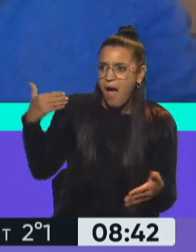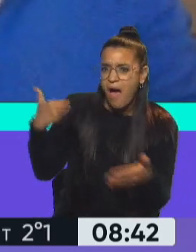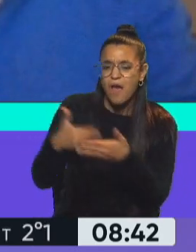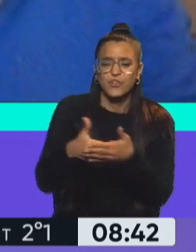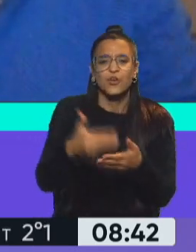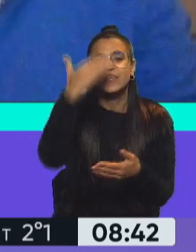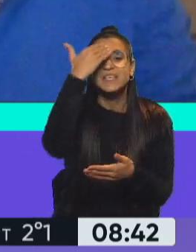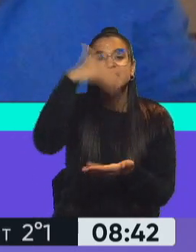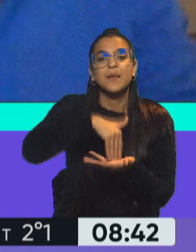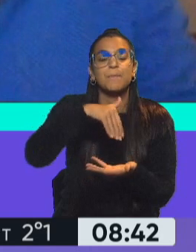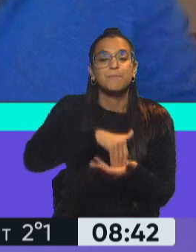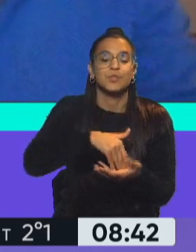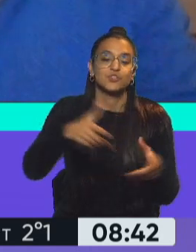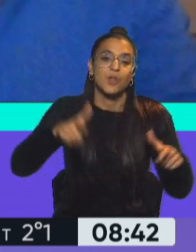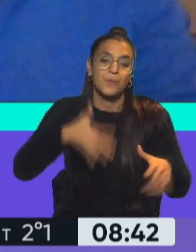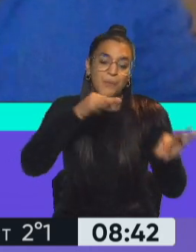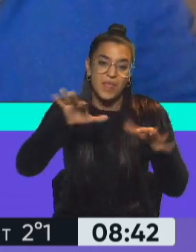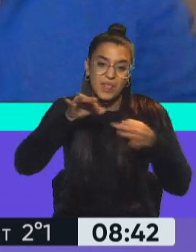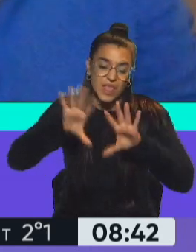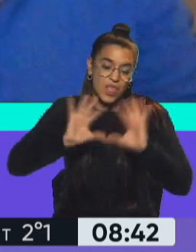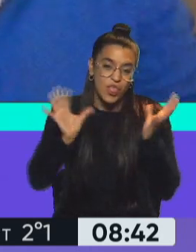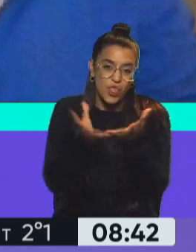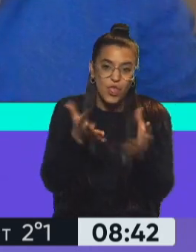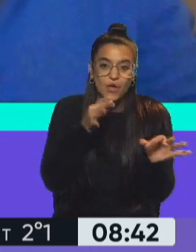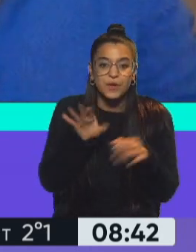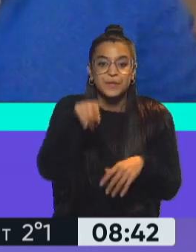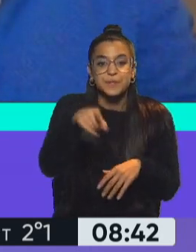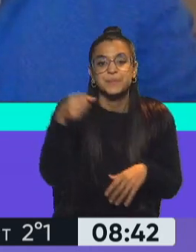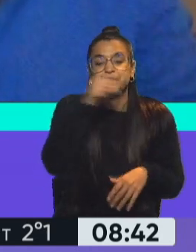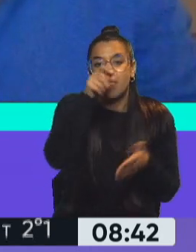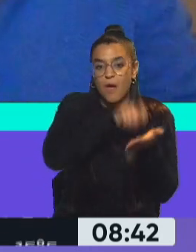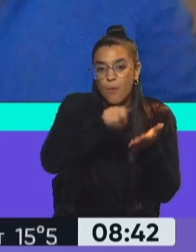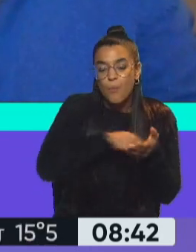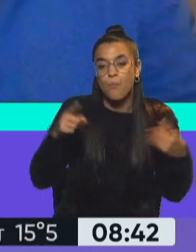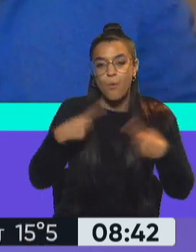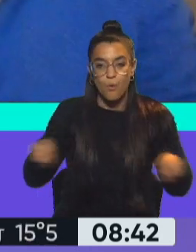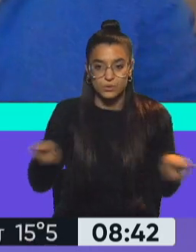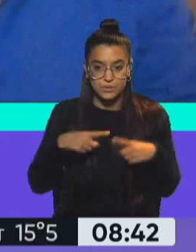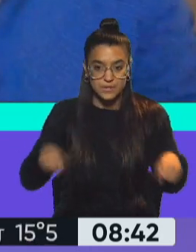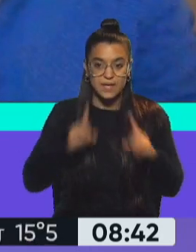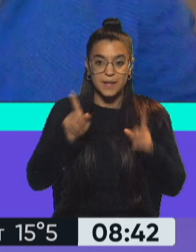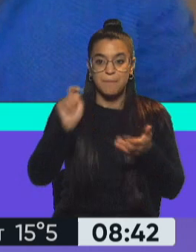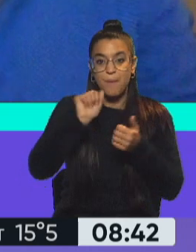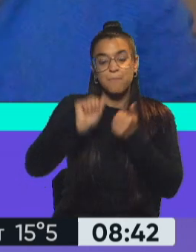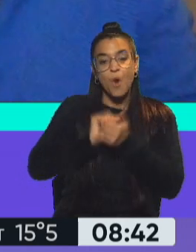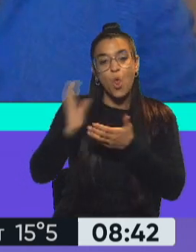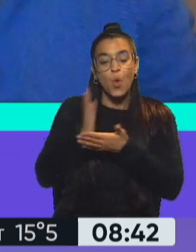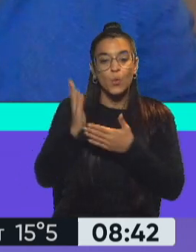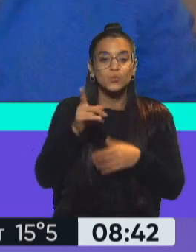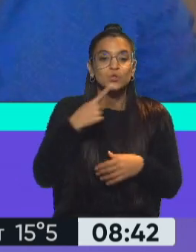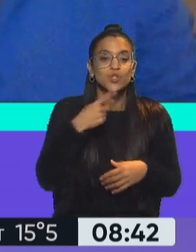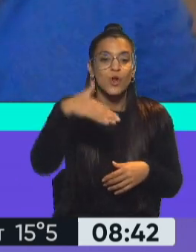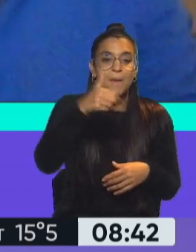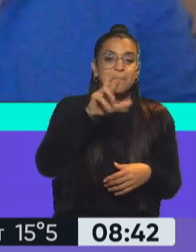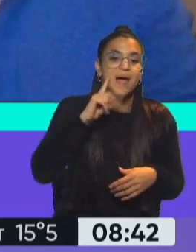de 15 millones vendidos en todo el planeta. Hablamos de la cantautora, música y productora Marisa Monte, quien